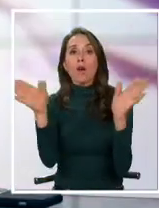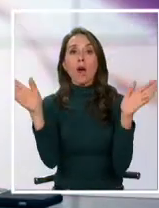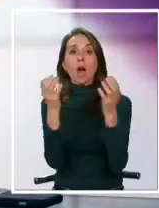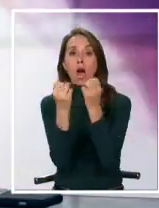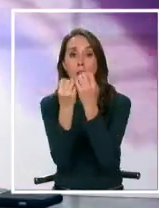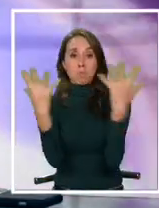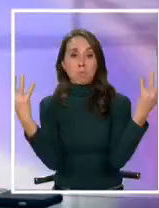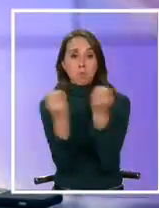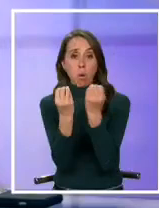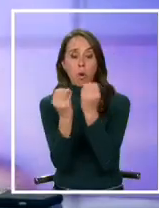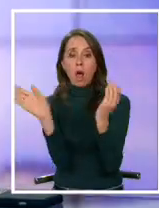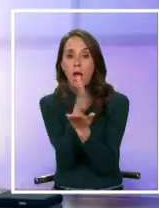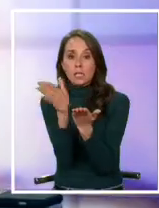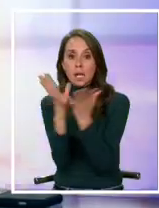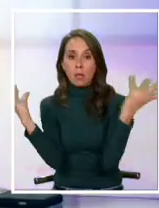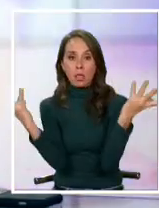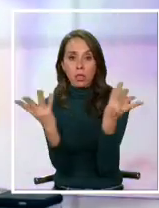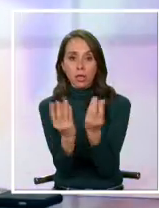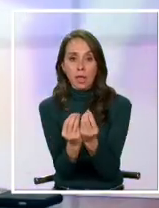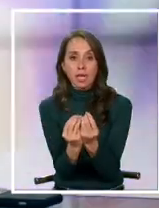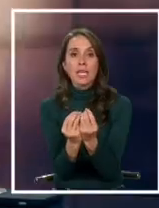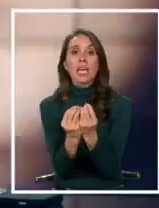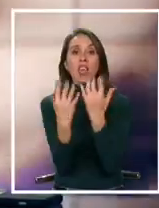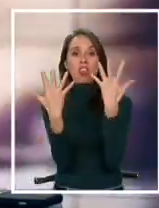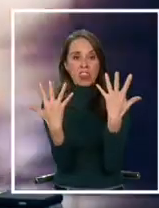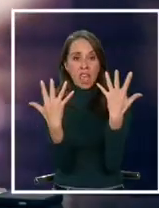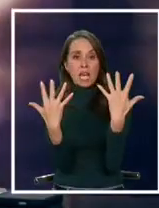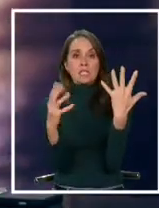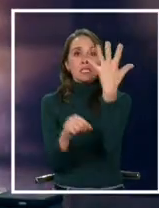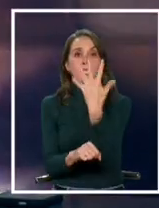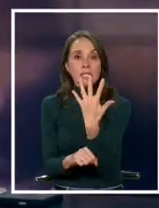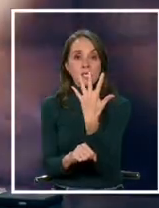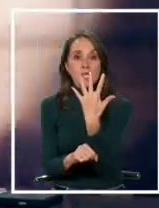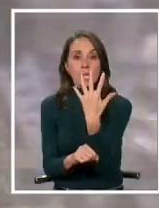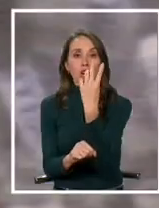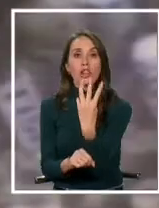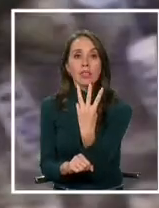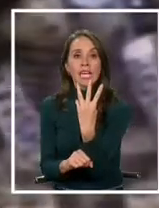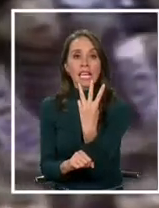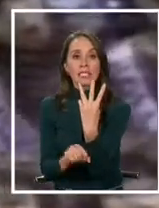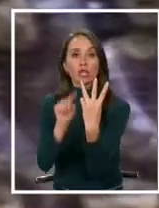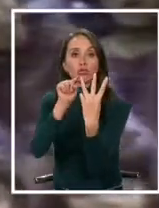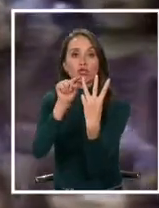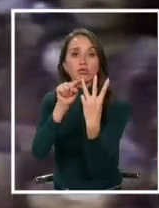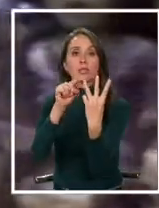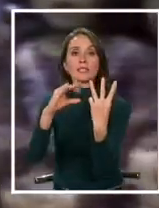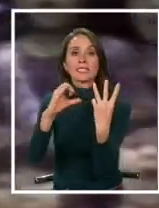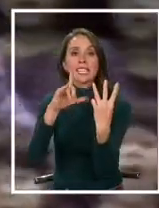que entre las 5 pero cuando ya queda entre las 10 y después qued entre las 5 y después que entre las 3